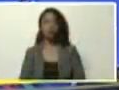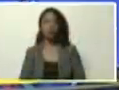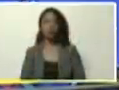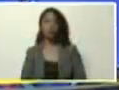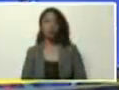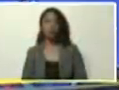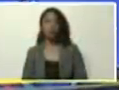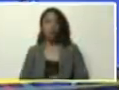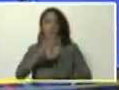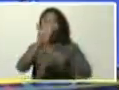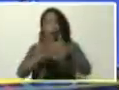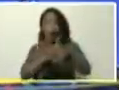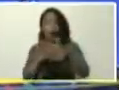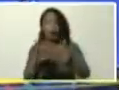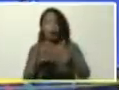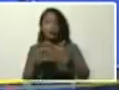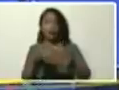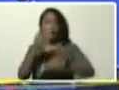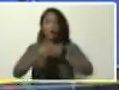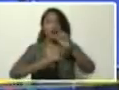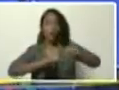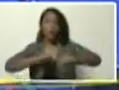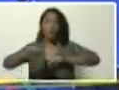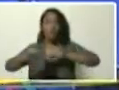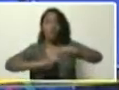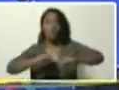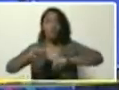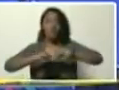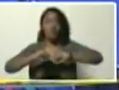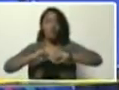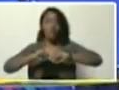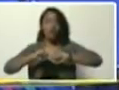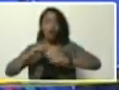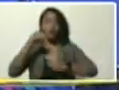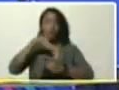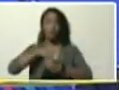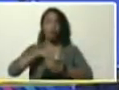La agenda concreta de acción, las acá.